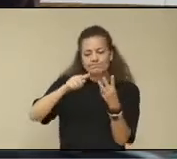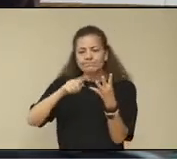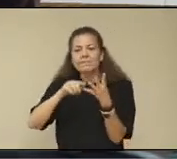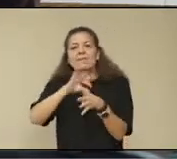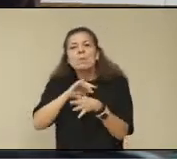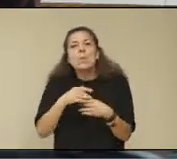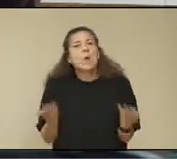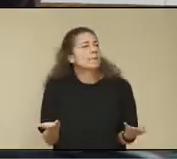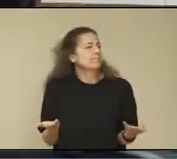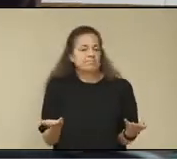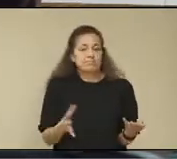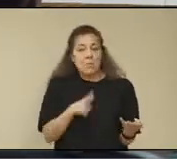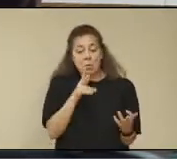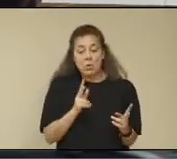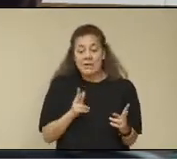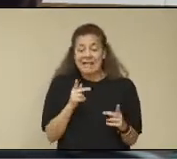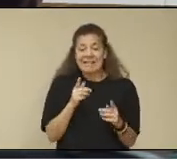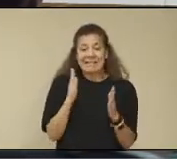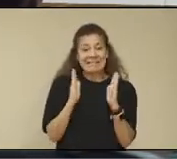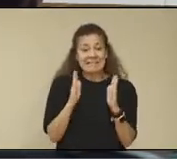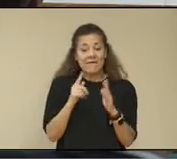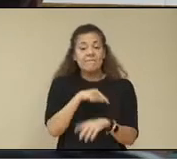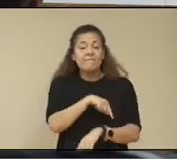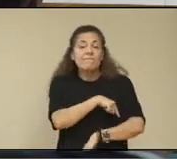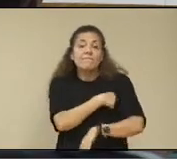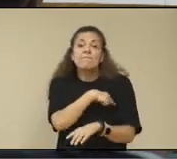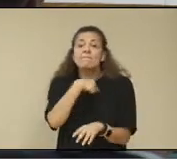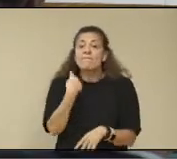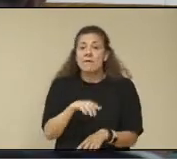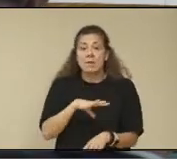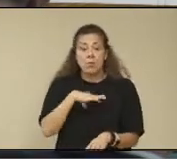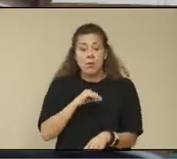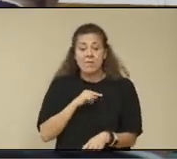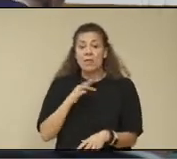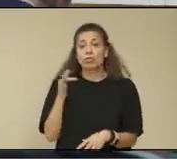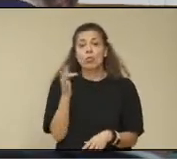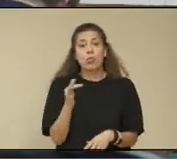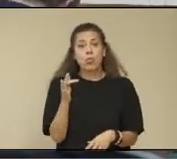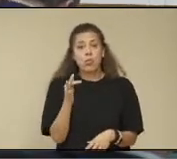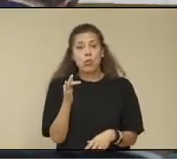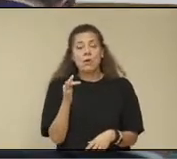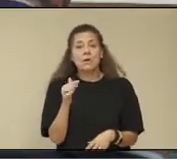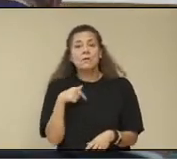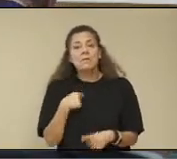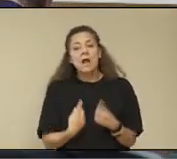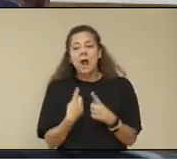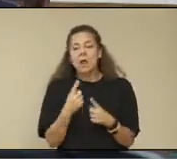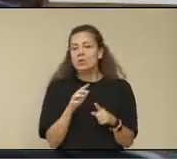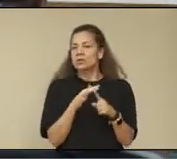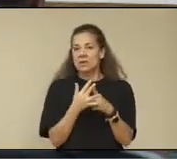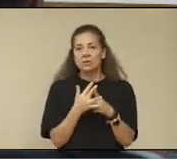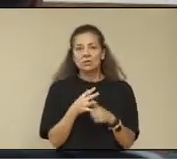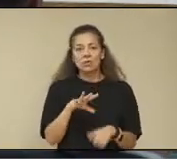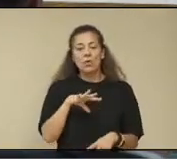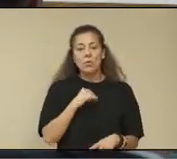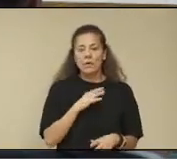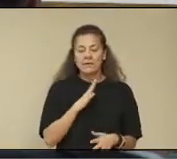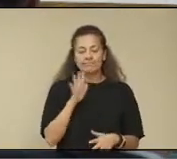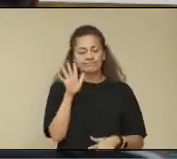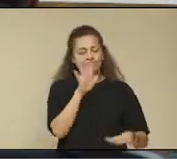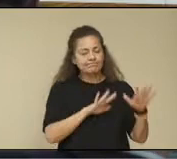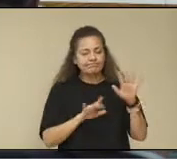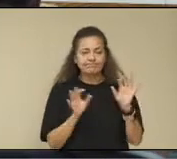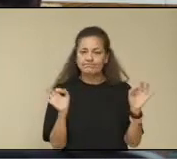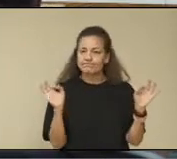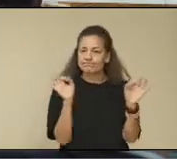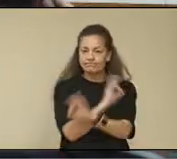Porque incluso los episodios de fiebre que puede tener tuberculosis, pues en algunos casos pueden ser confundidos con